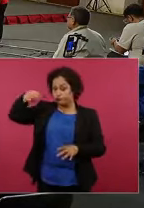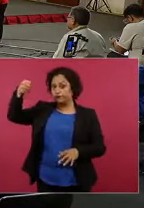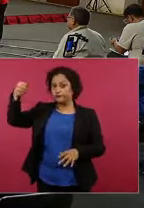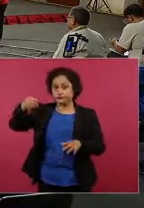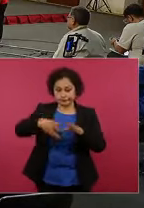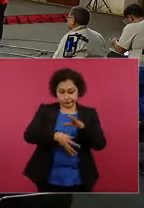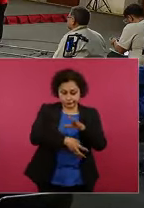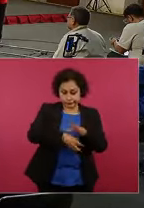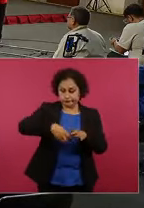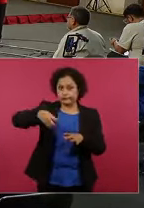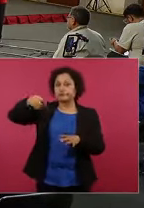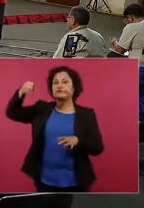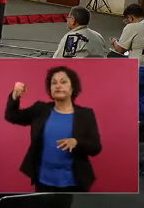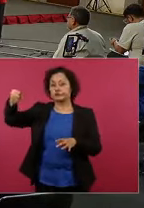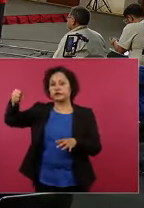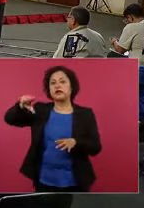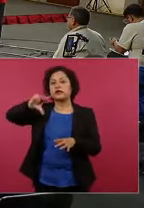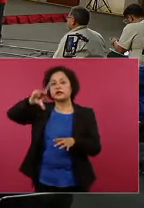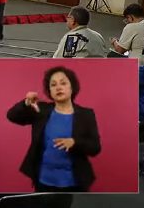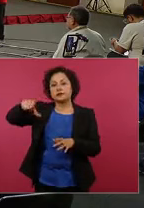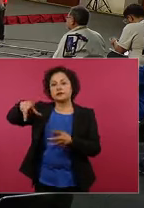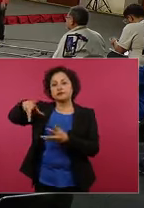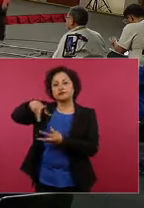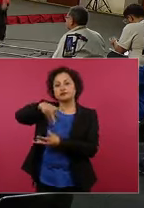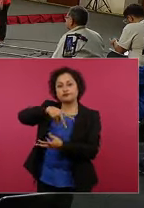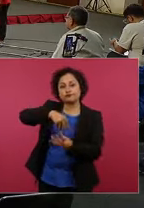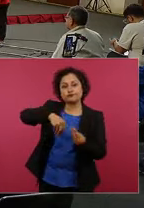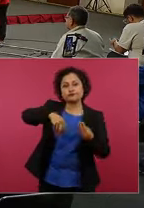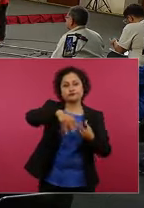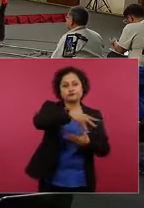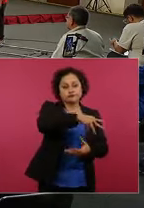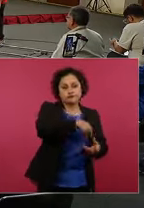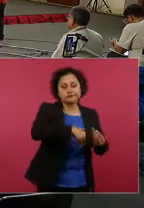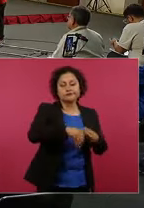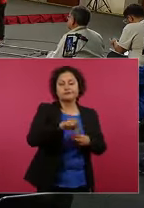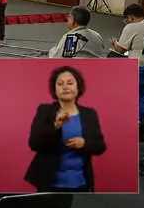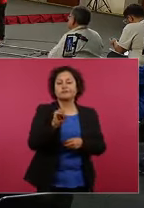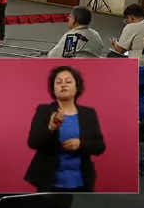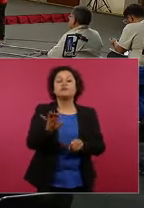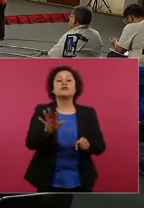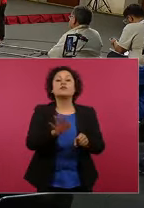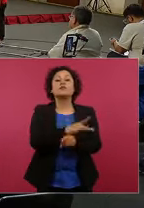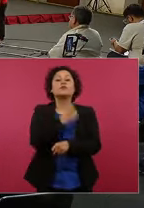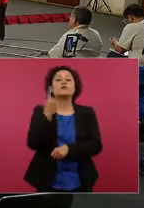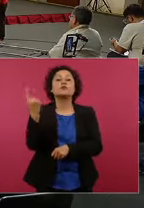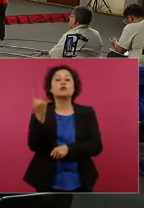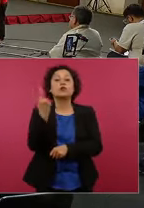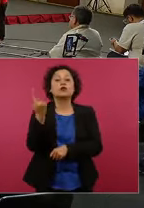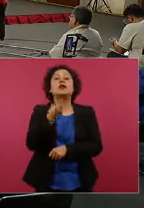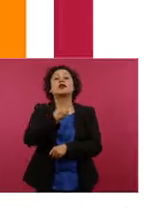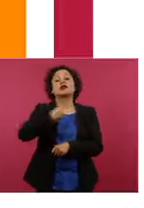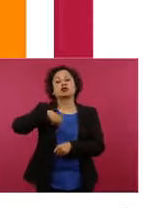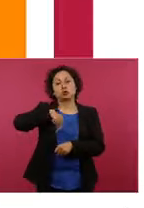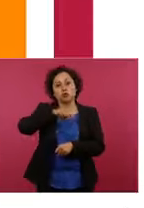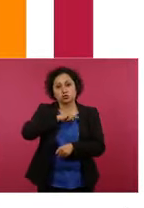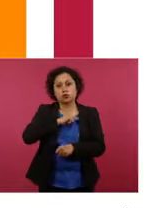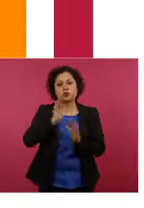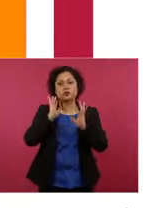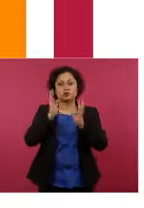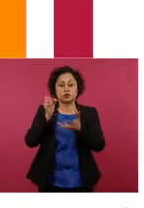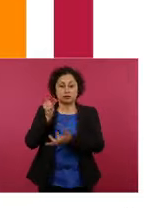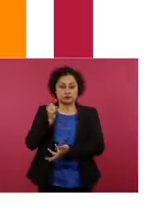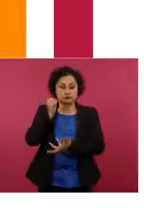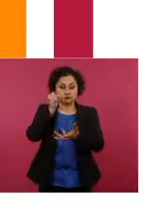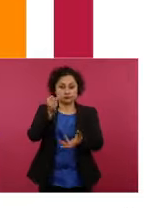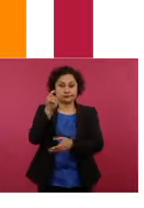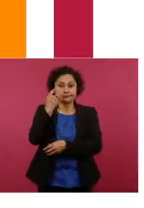se ha repuesto, porque tenemos inversión en exploración que no se hacía. Ahora sí